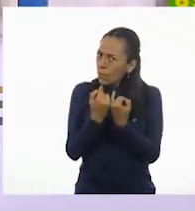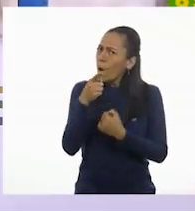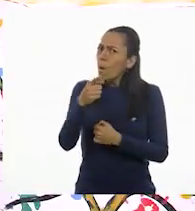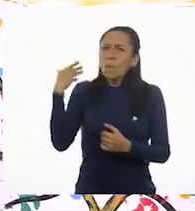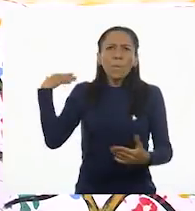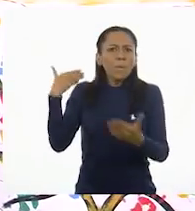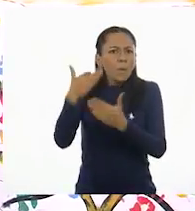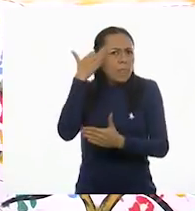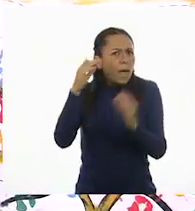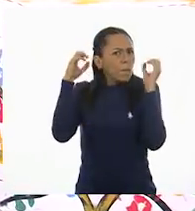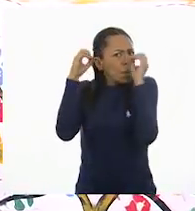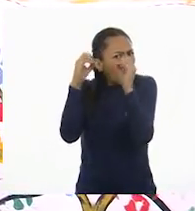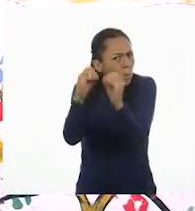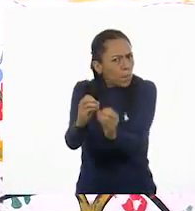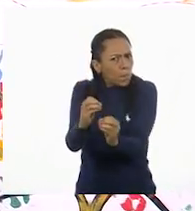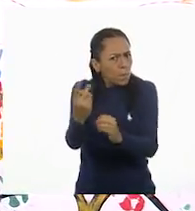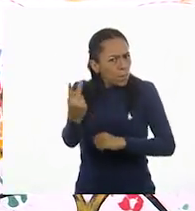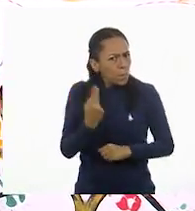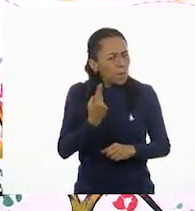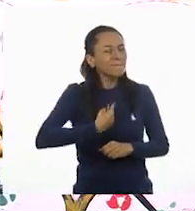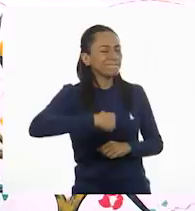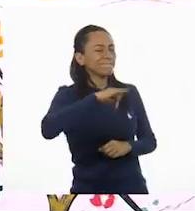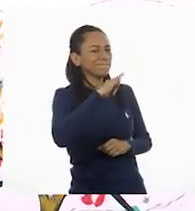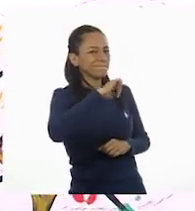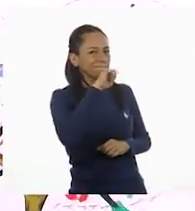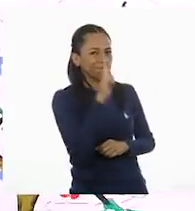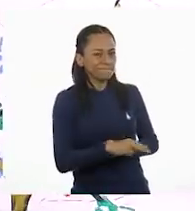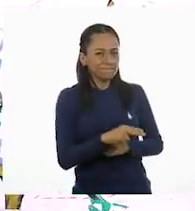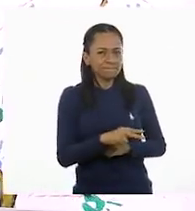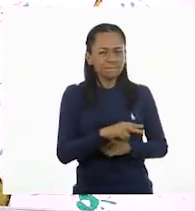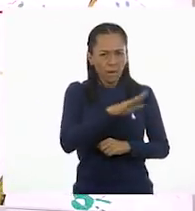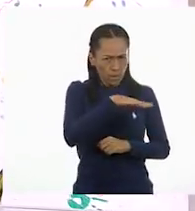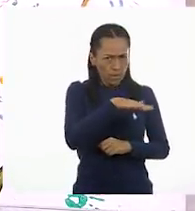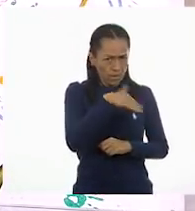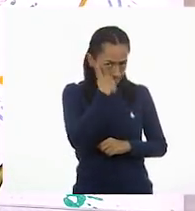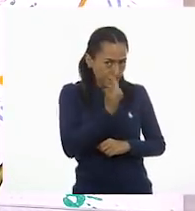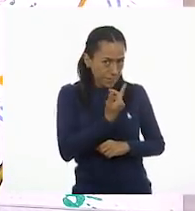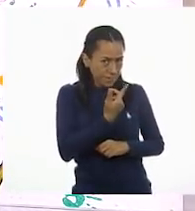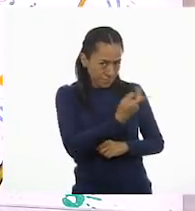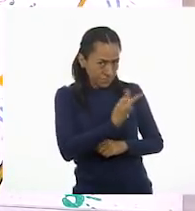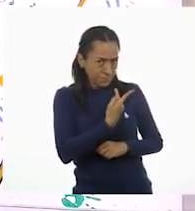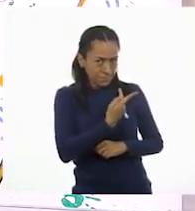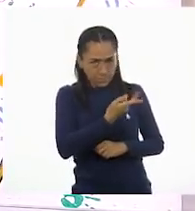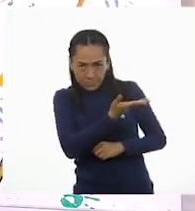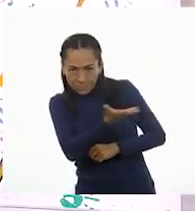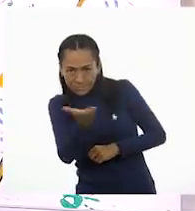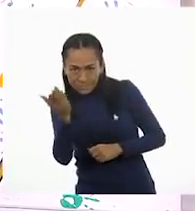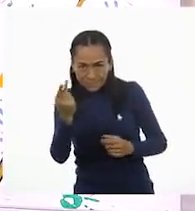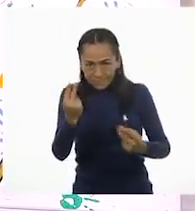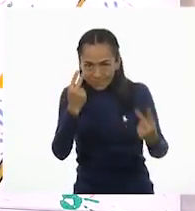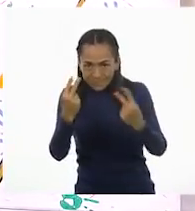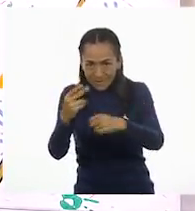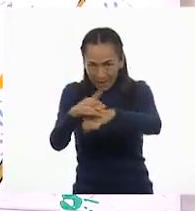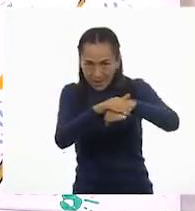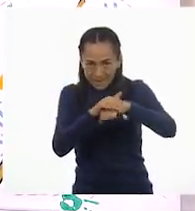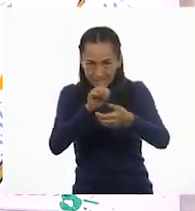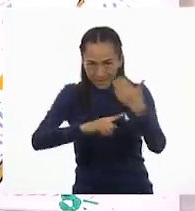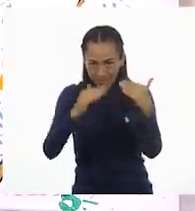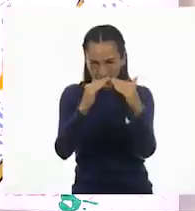nos veíamos. Uh-huh. Oye, ¿te parece si les damos la bienvenida a todas nuestras amigas y amigos que están en casa? Claro, con nuestro saludo de corazón.